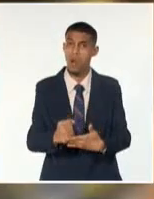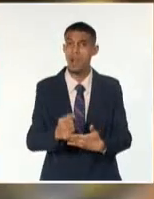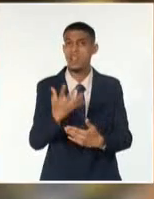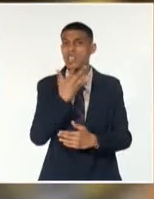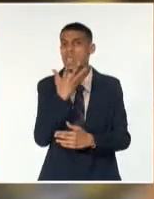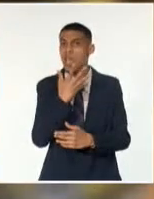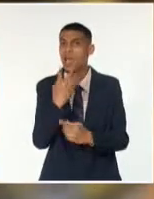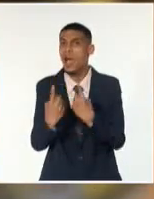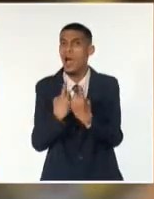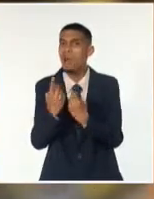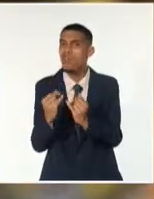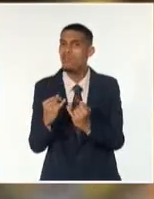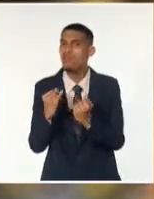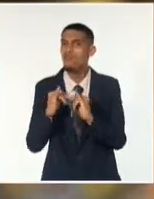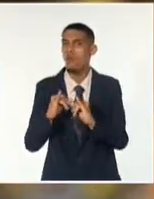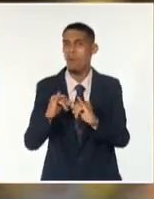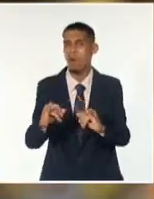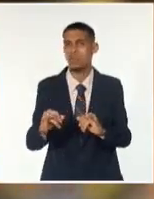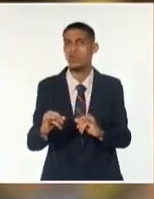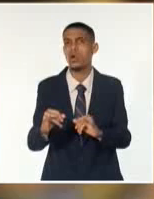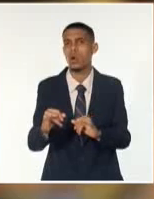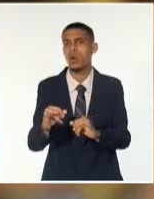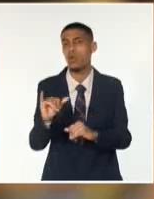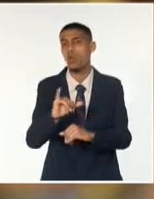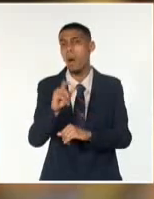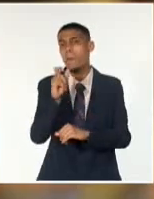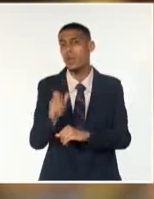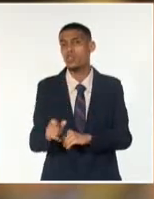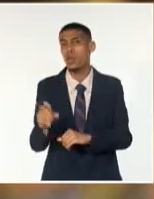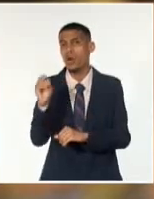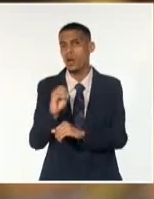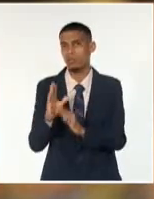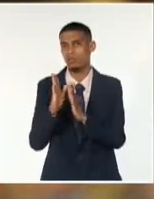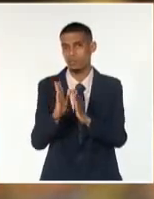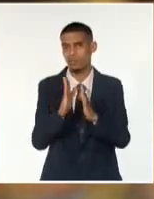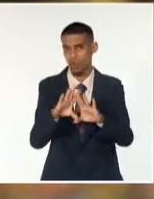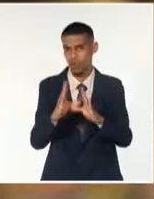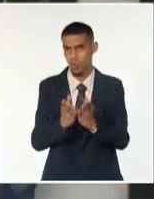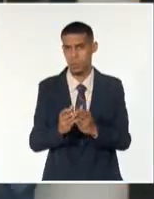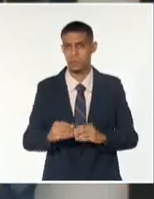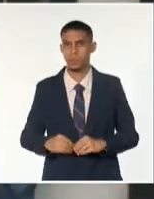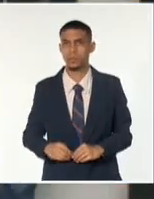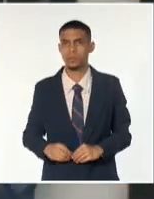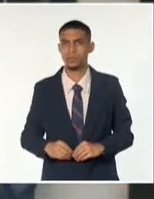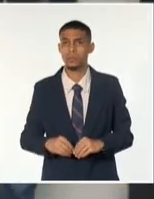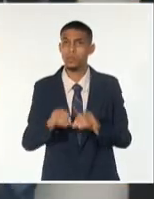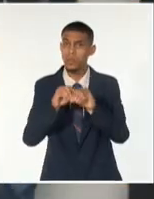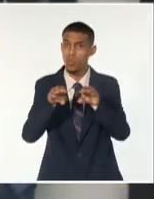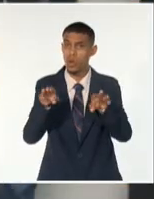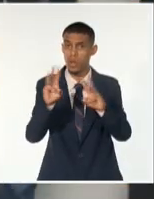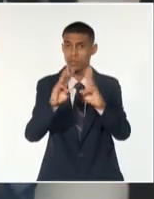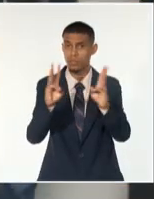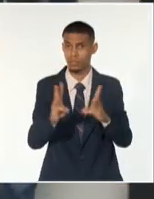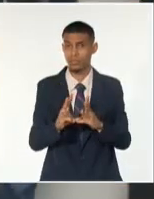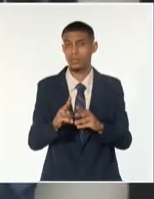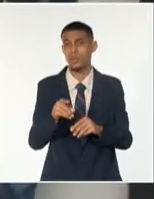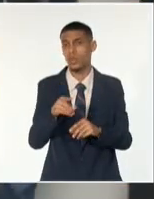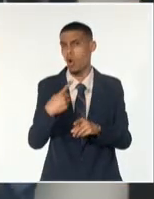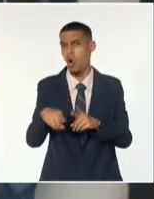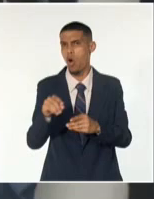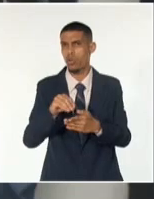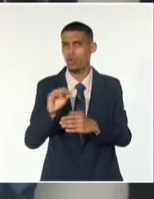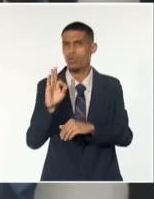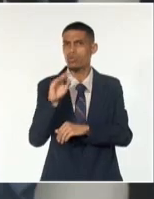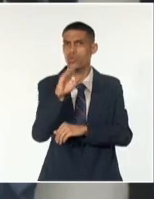sobre el autor intelectual que ordenó acabar con la vida de Villavicencio. Una reciente publicación en la red social X de la presidencia